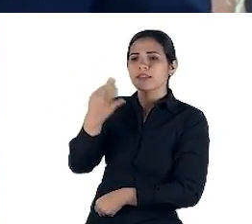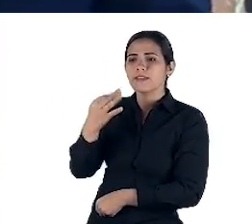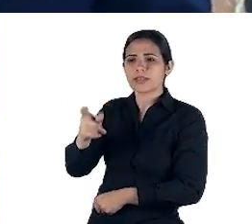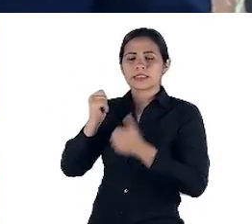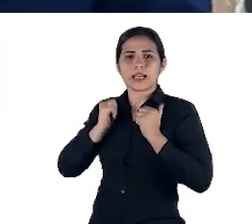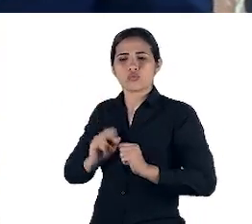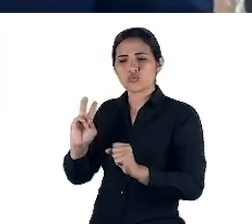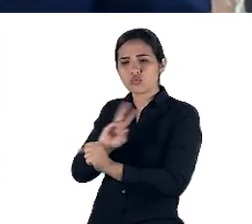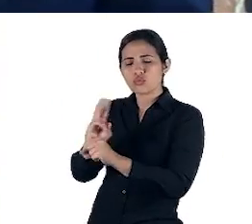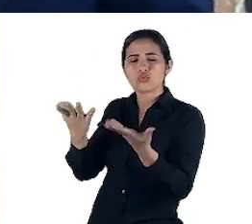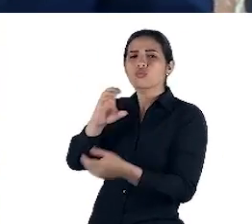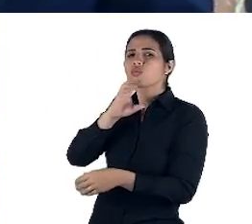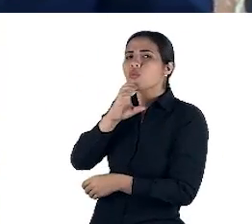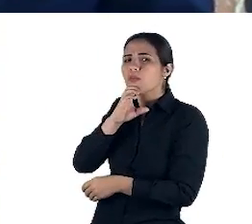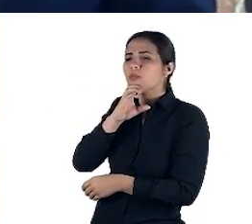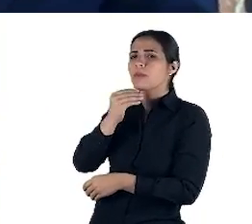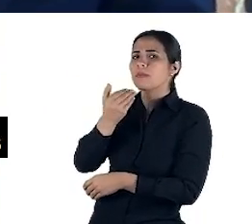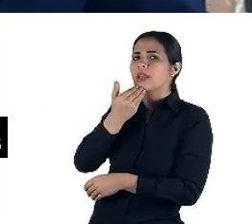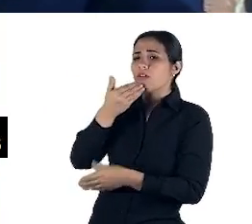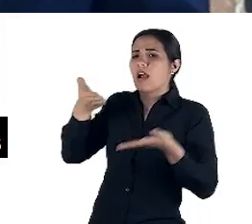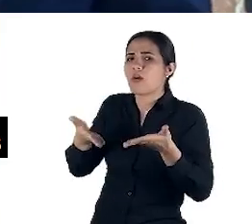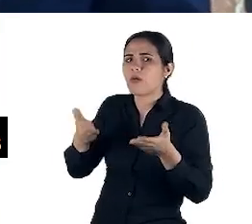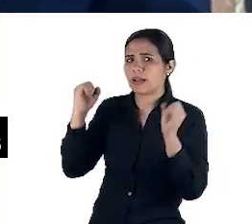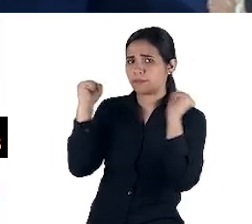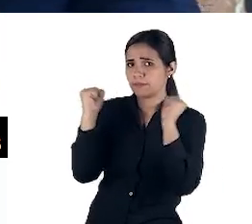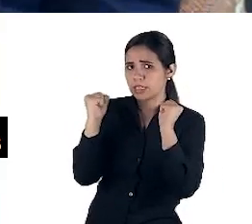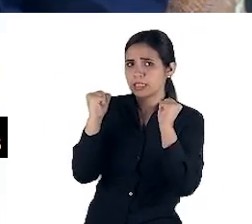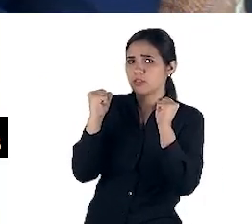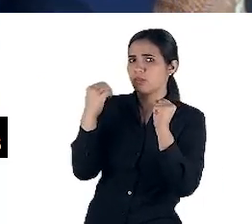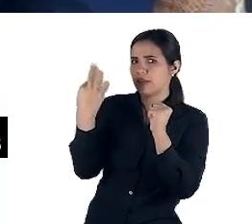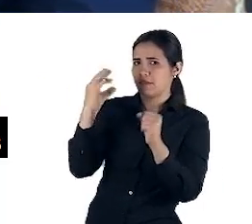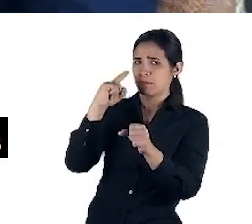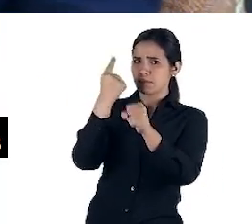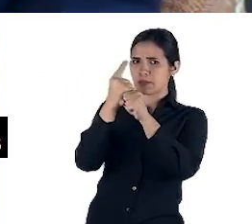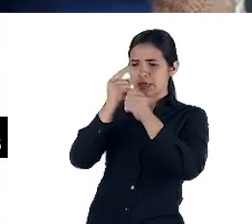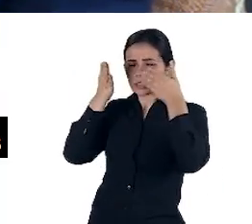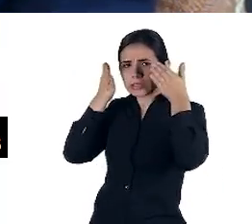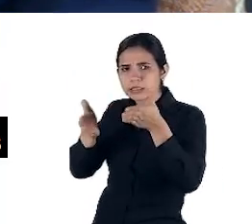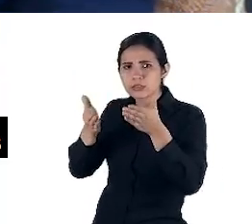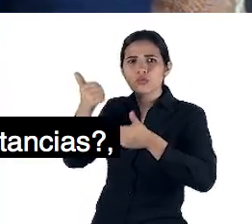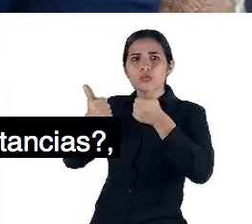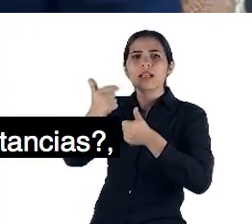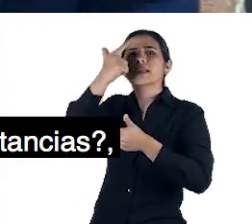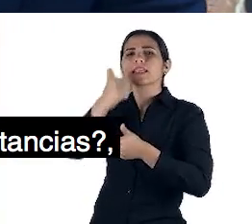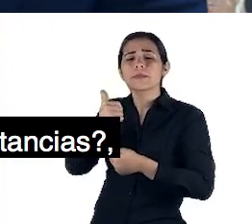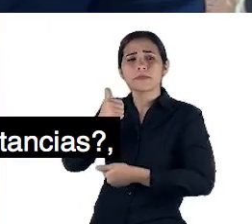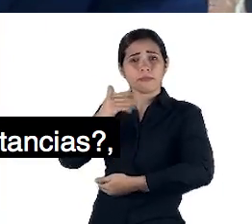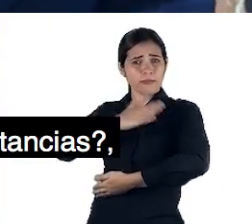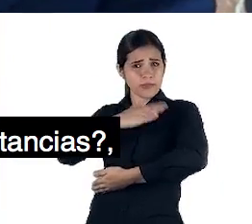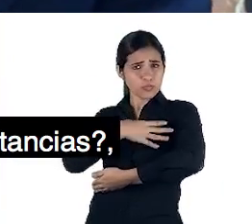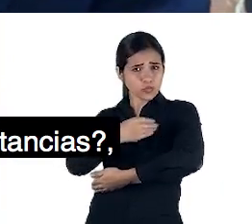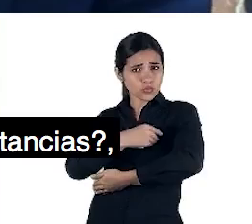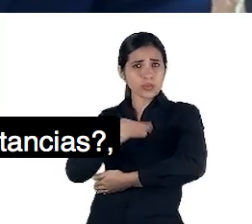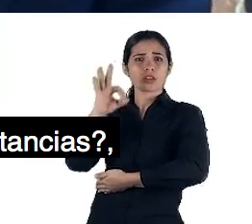si tenemos que clasificar en esta época del año y hacer una prioridad, digamos, atendamos a los lactantes, o ellos tienen mayor